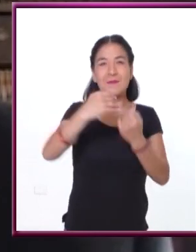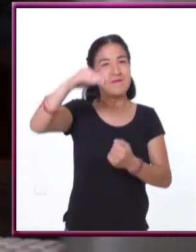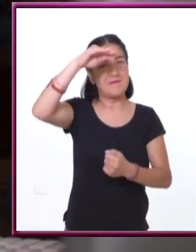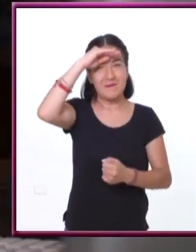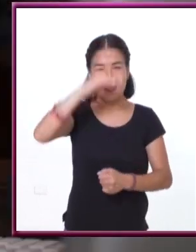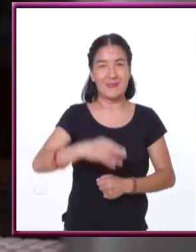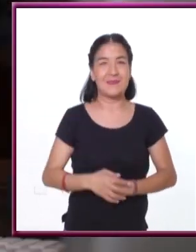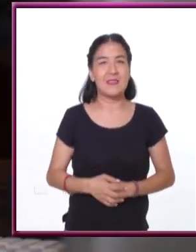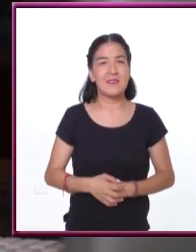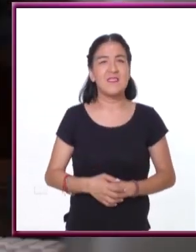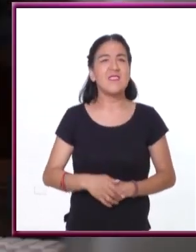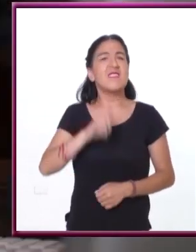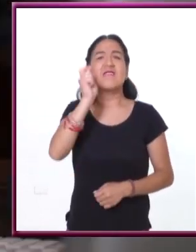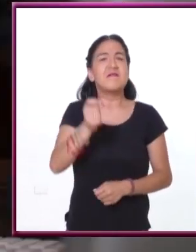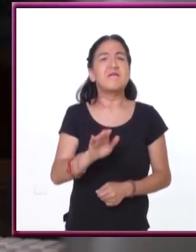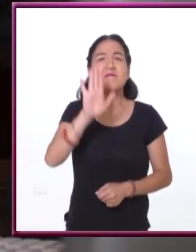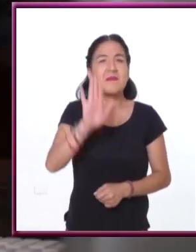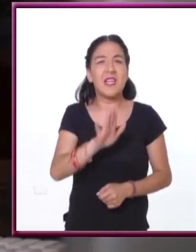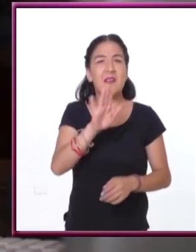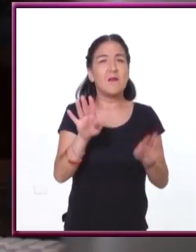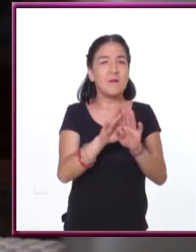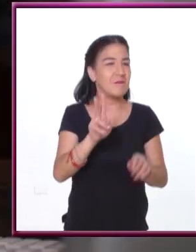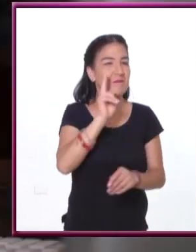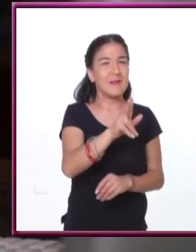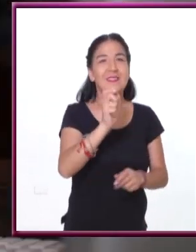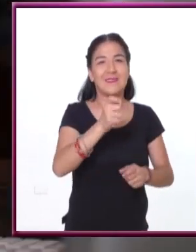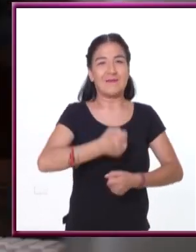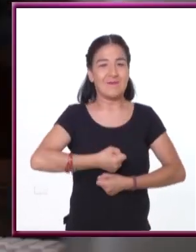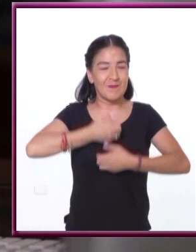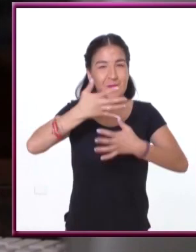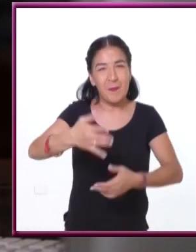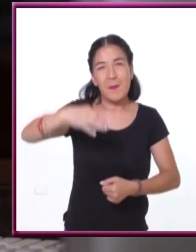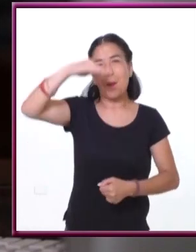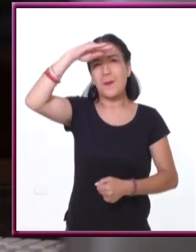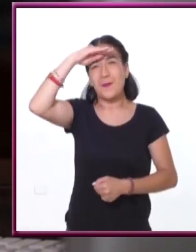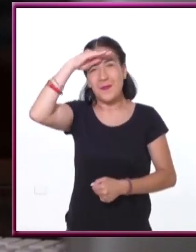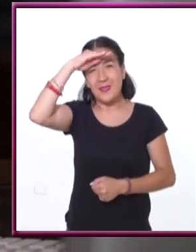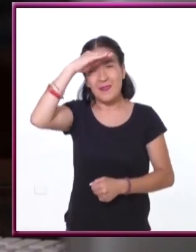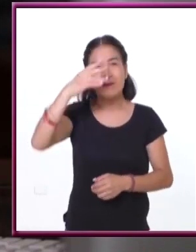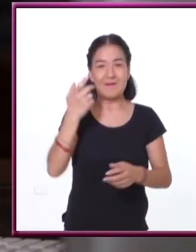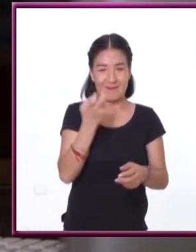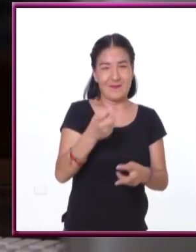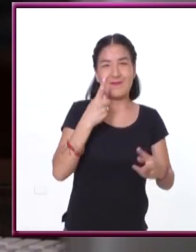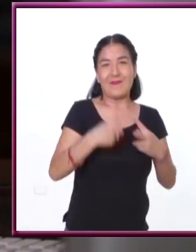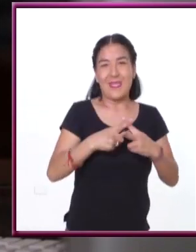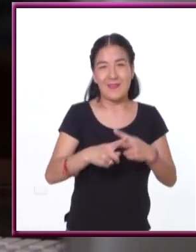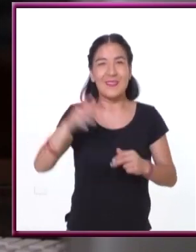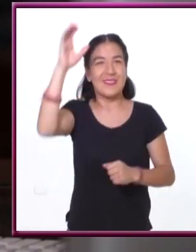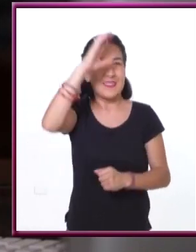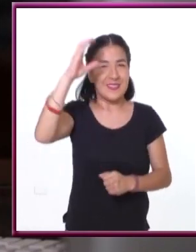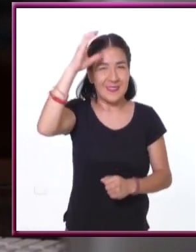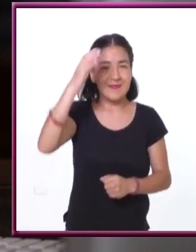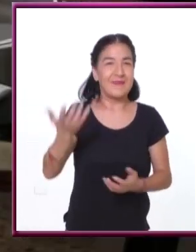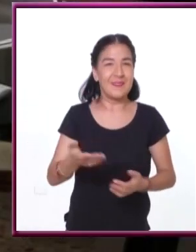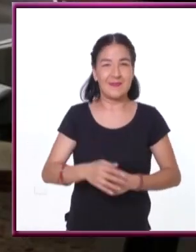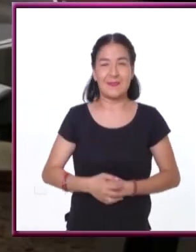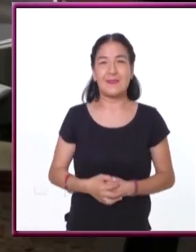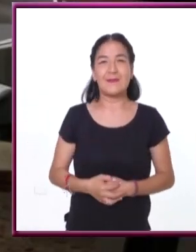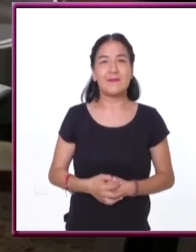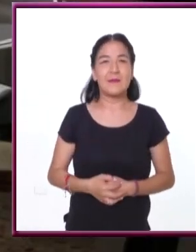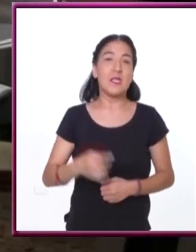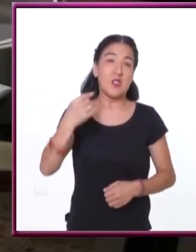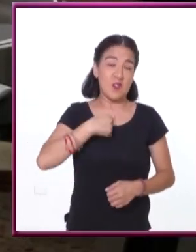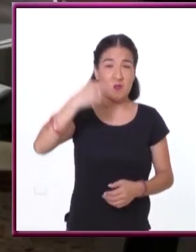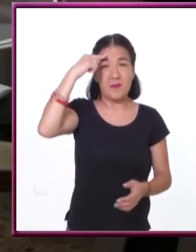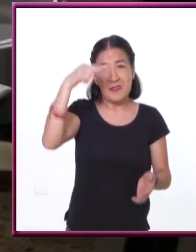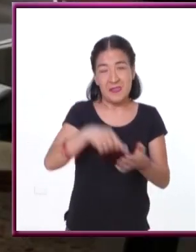pensamiento. ¿Qué similitud encuentras tú entre la poesía y el pensamiento matemático y científico?